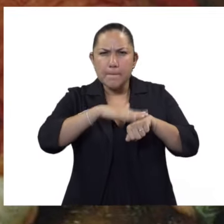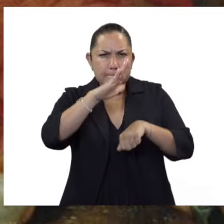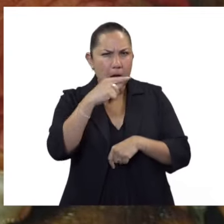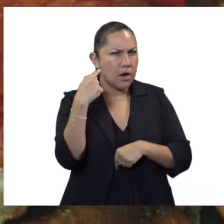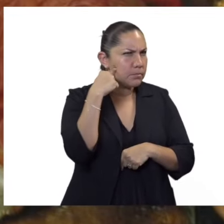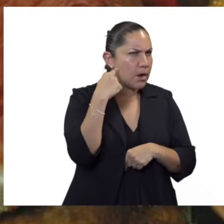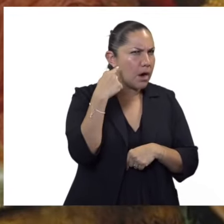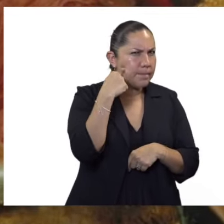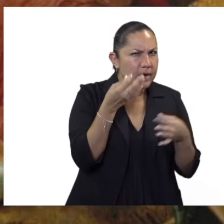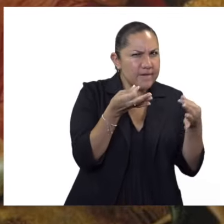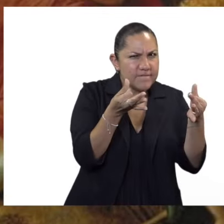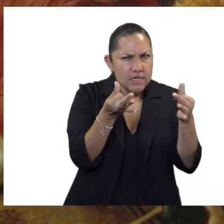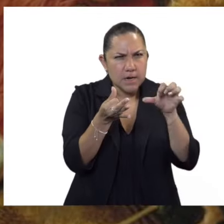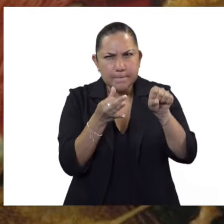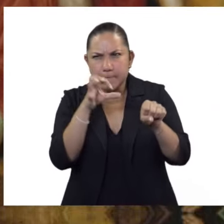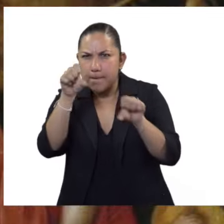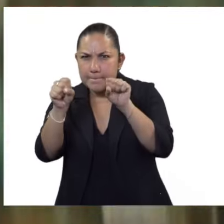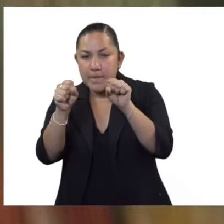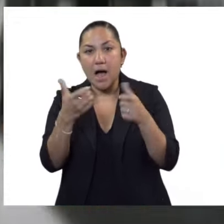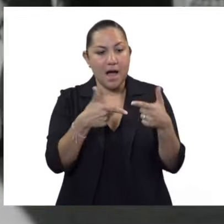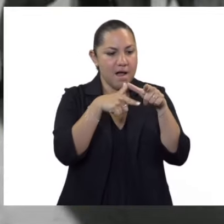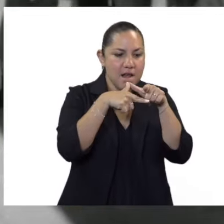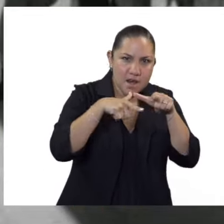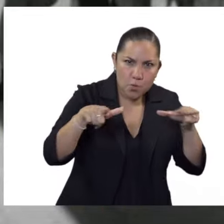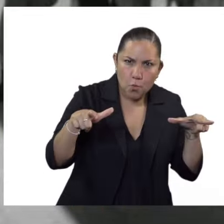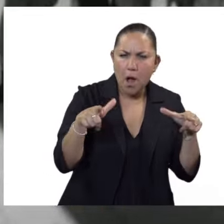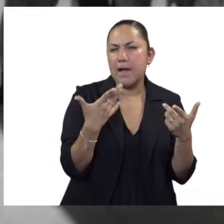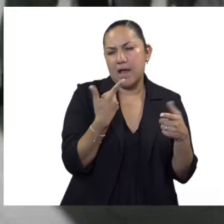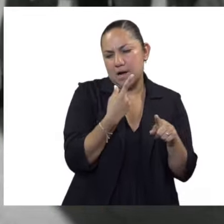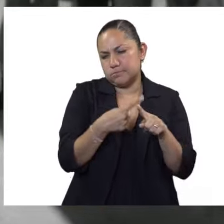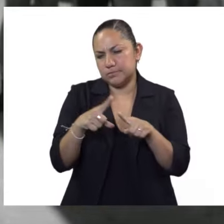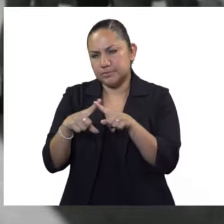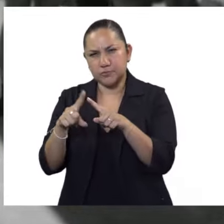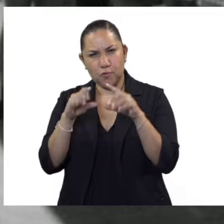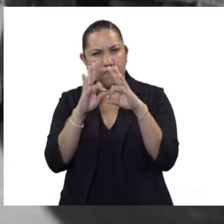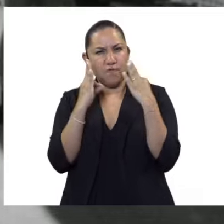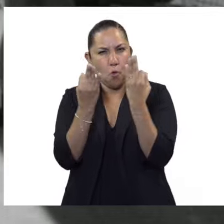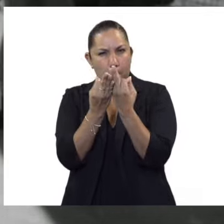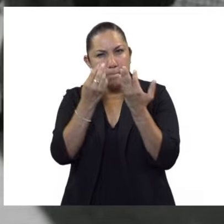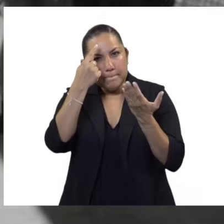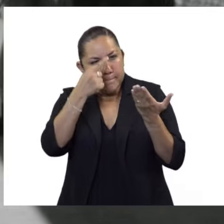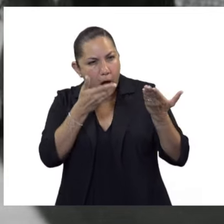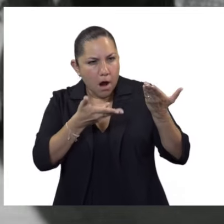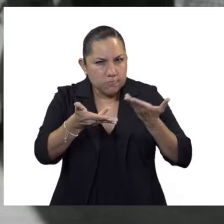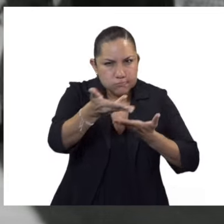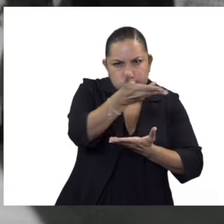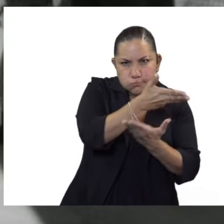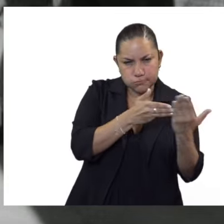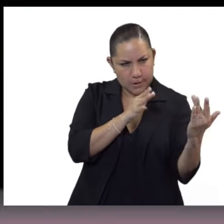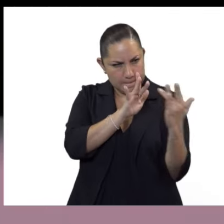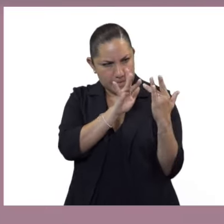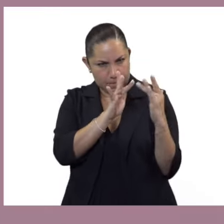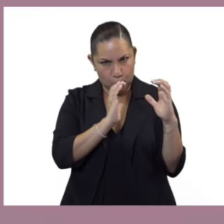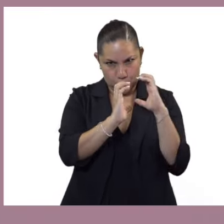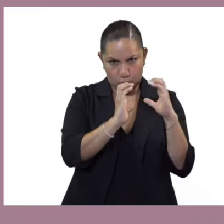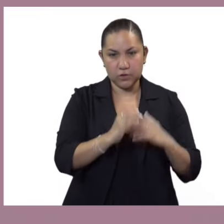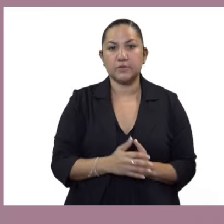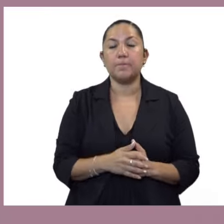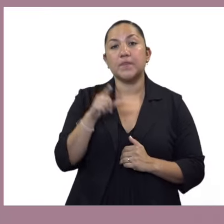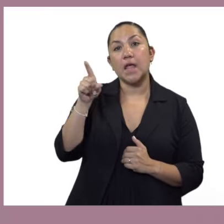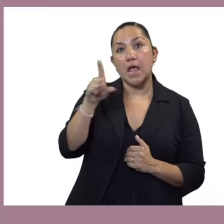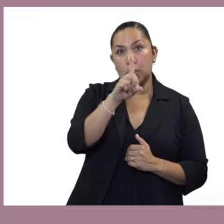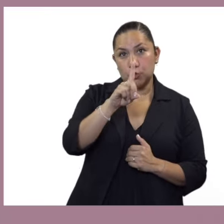del sonido debido al avance de lenguaje y sus distintas modalidades para poder comunicarse el doctor